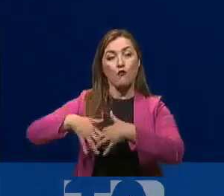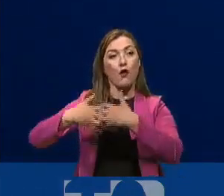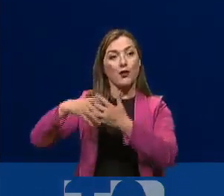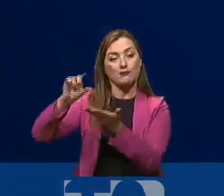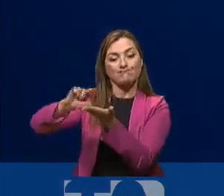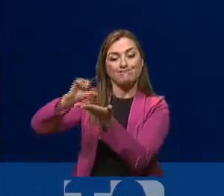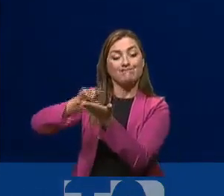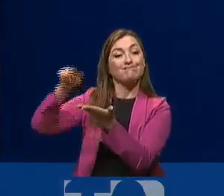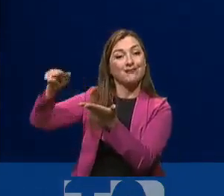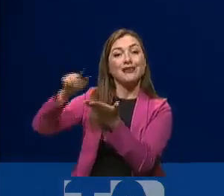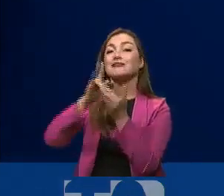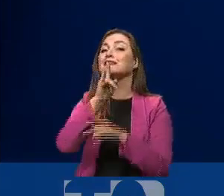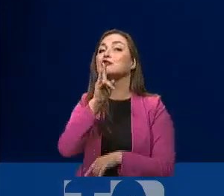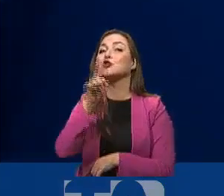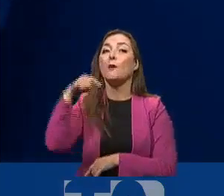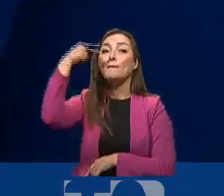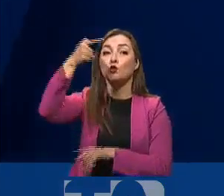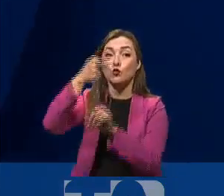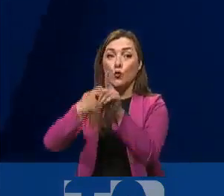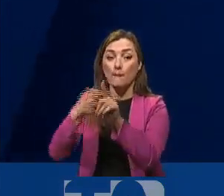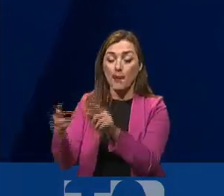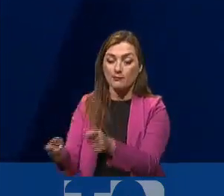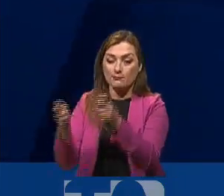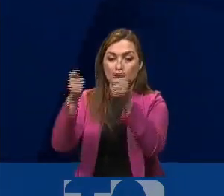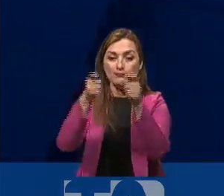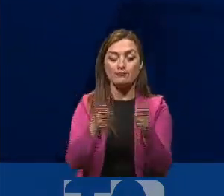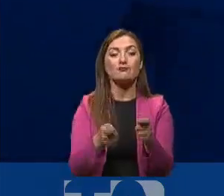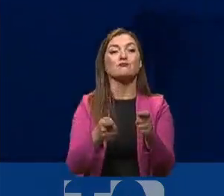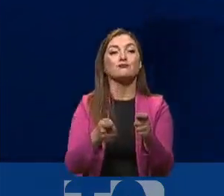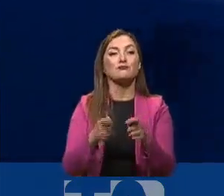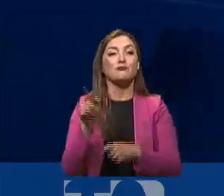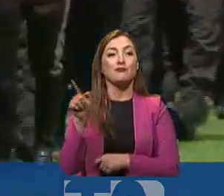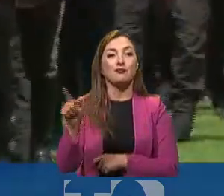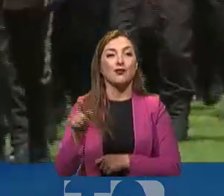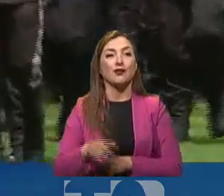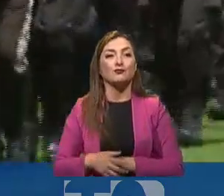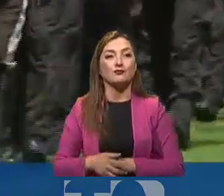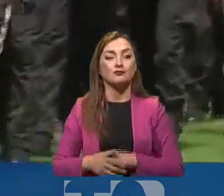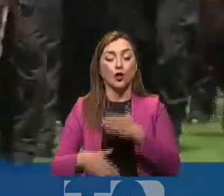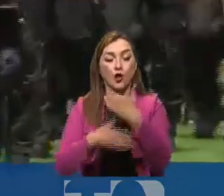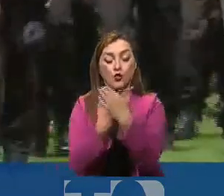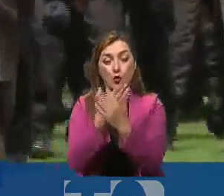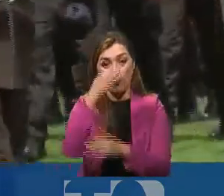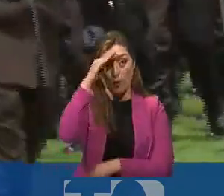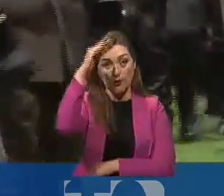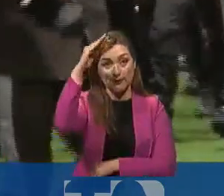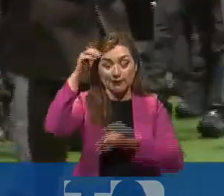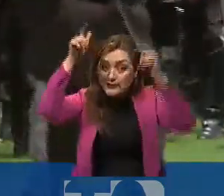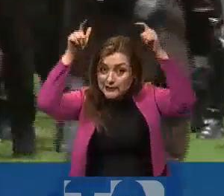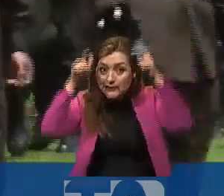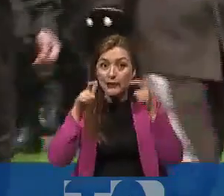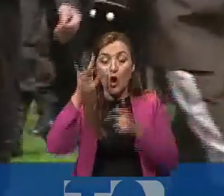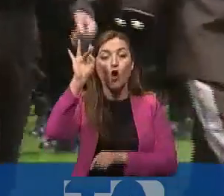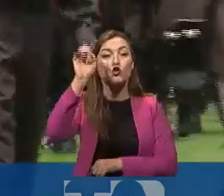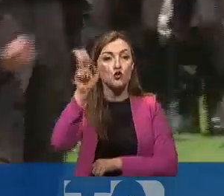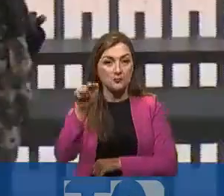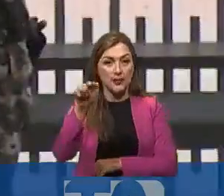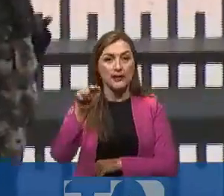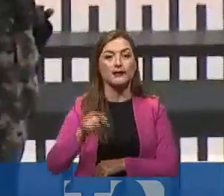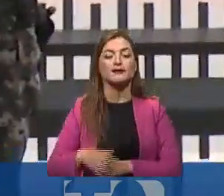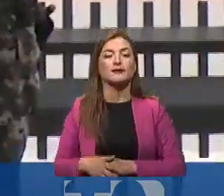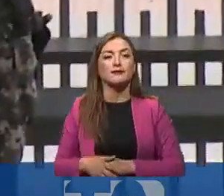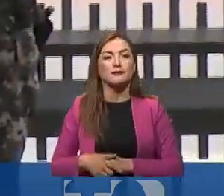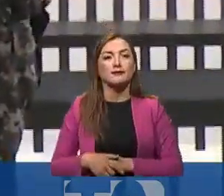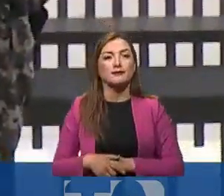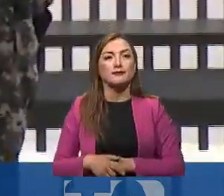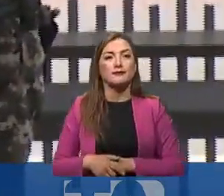llegará al país el próximo mes. El cargamento será entregado también a los 8.000 nuevos uniformados que se suman a la institución